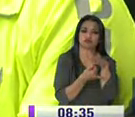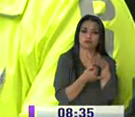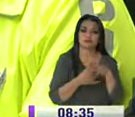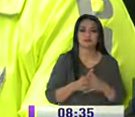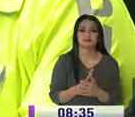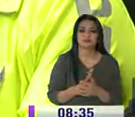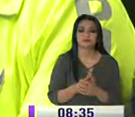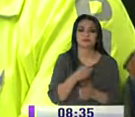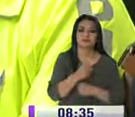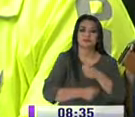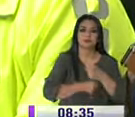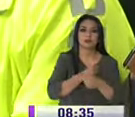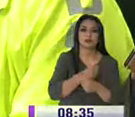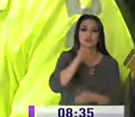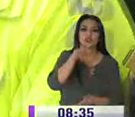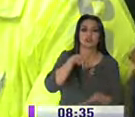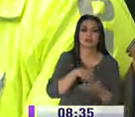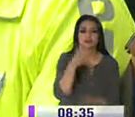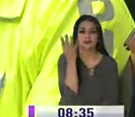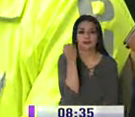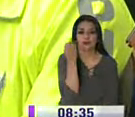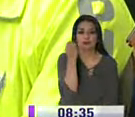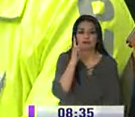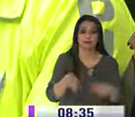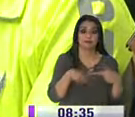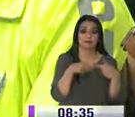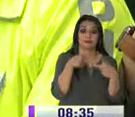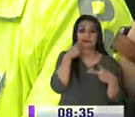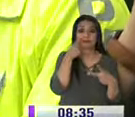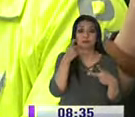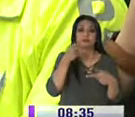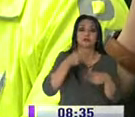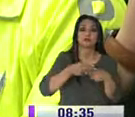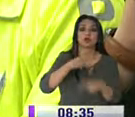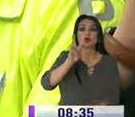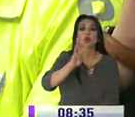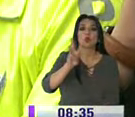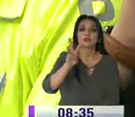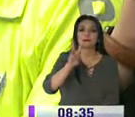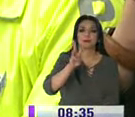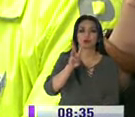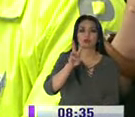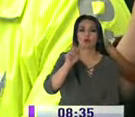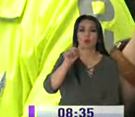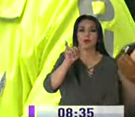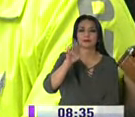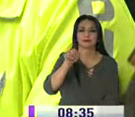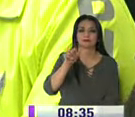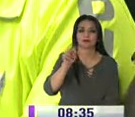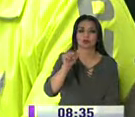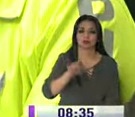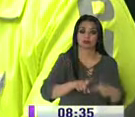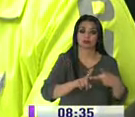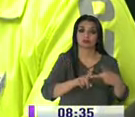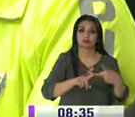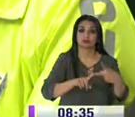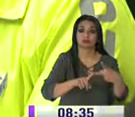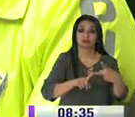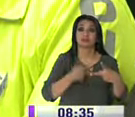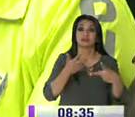estaba, que esto estaba fuera de tiempo. Al estar fuera de tiempo, yo le cuento y le cuento a todo el mundo, si uno se